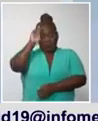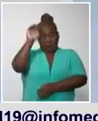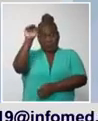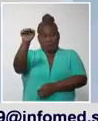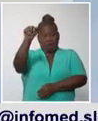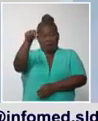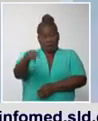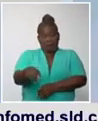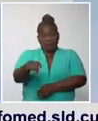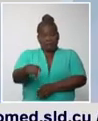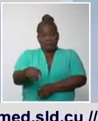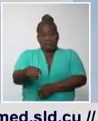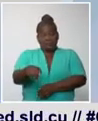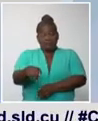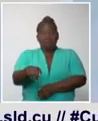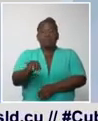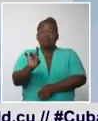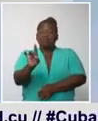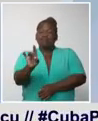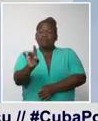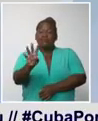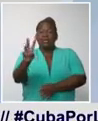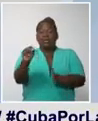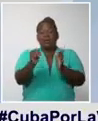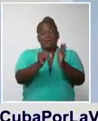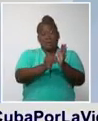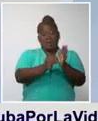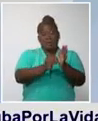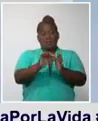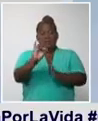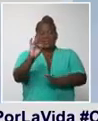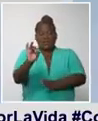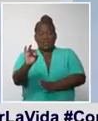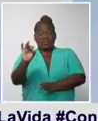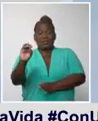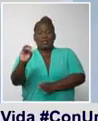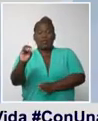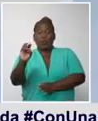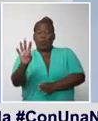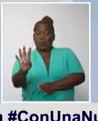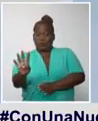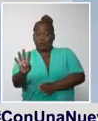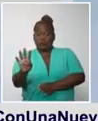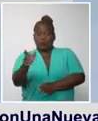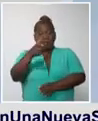hoy, sospechosos 3.704, en vigilancia